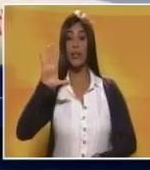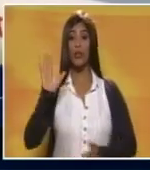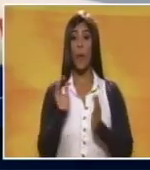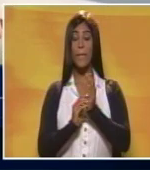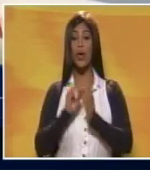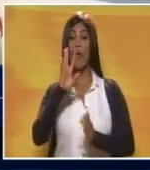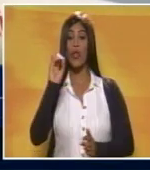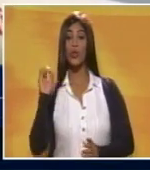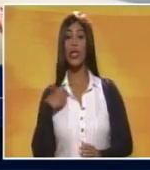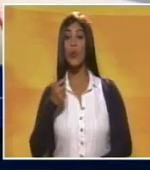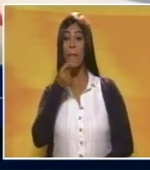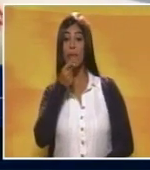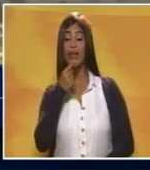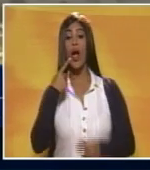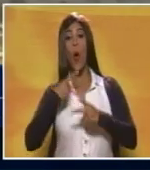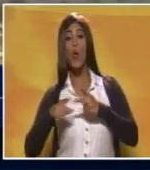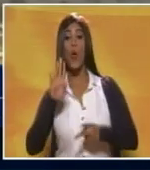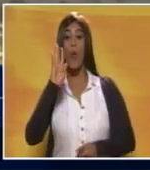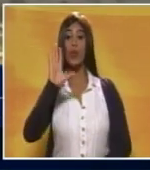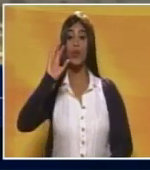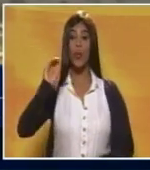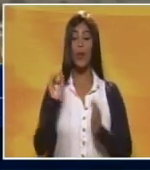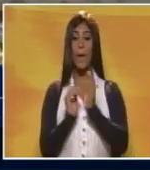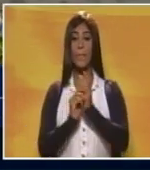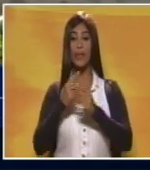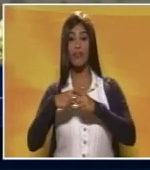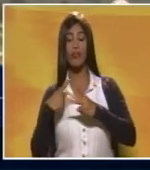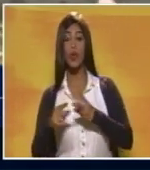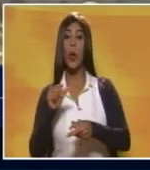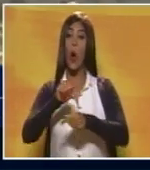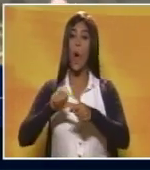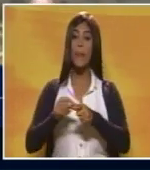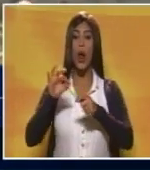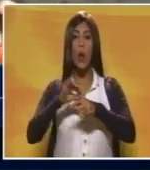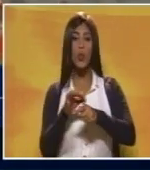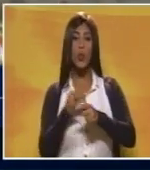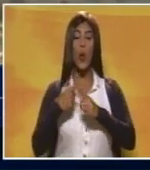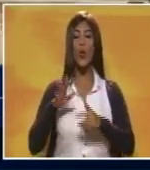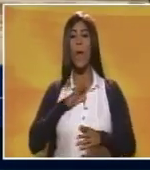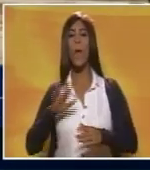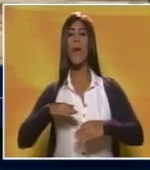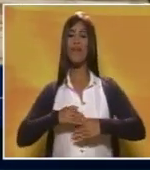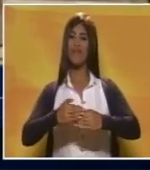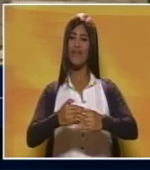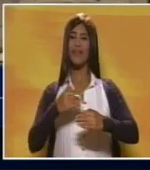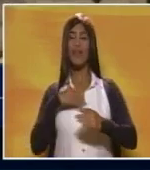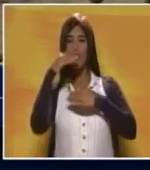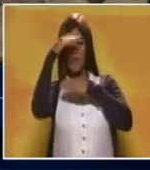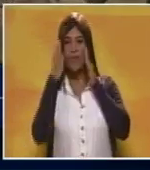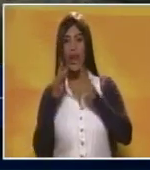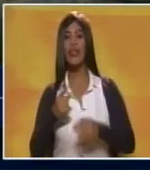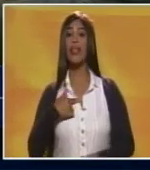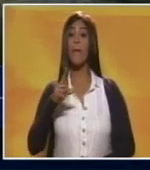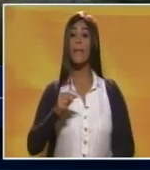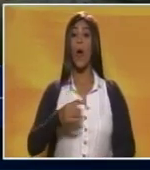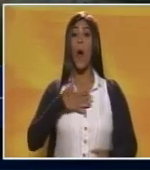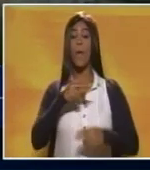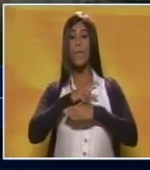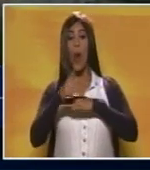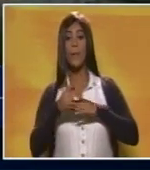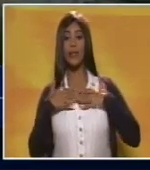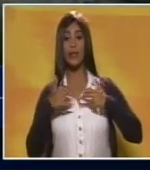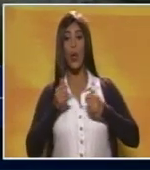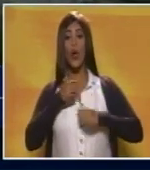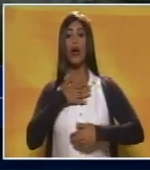1.525.400 medicamentos y 450.000 insumos que servirán para la ruta materna y el programa de salud respiratoria. Este cargamento consta